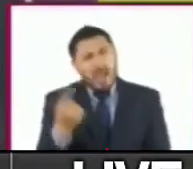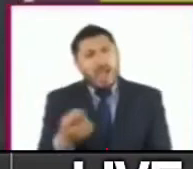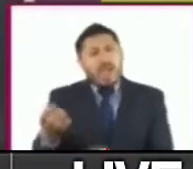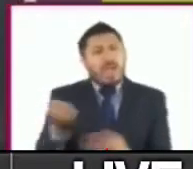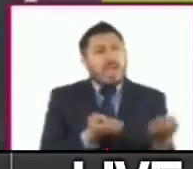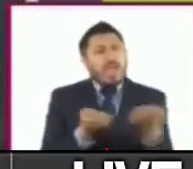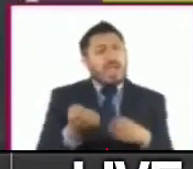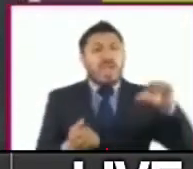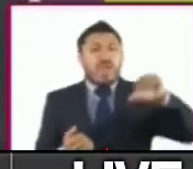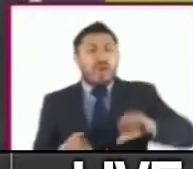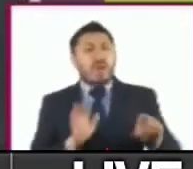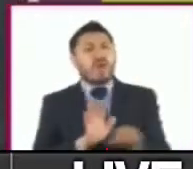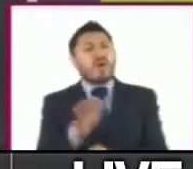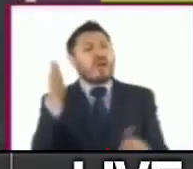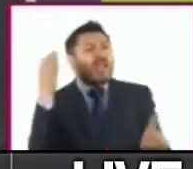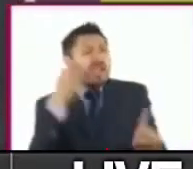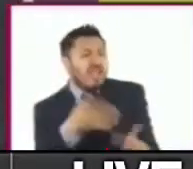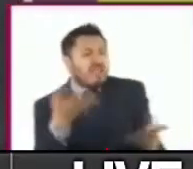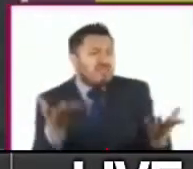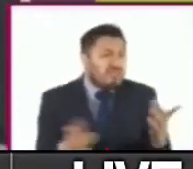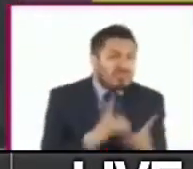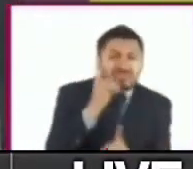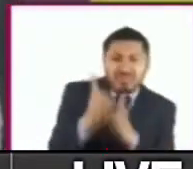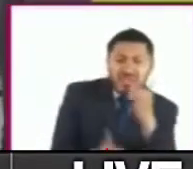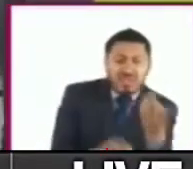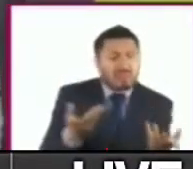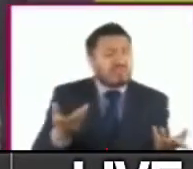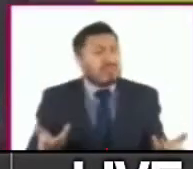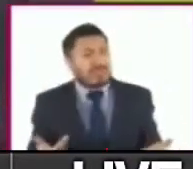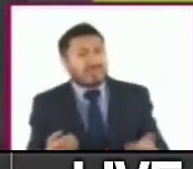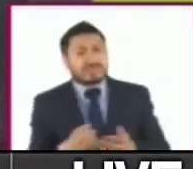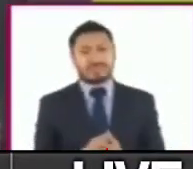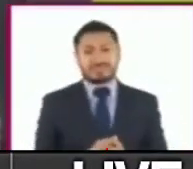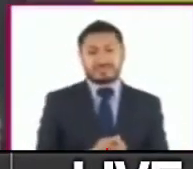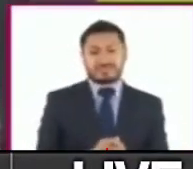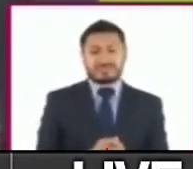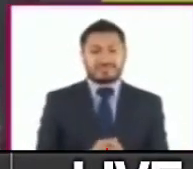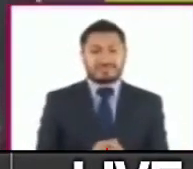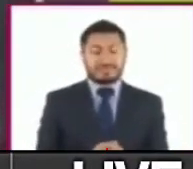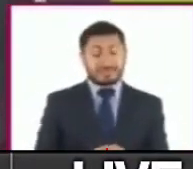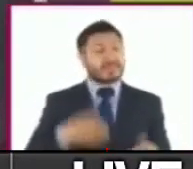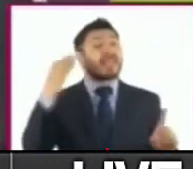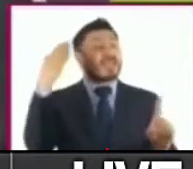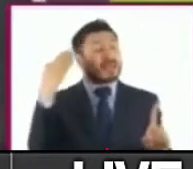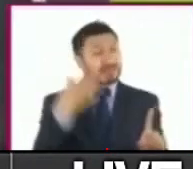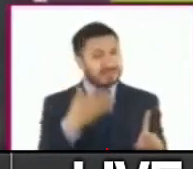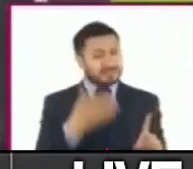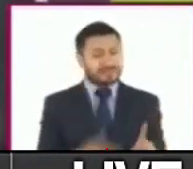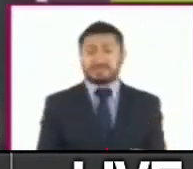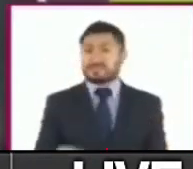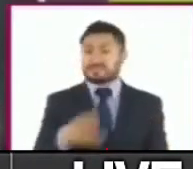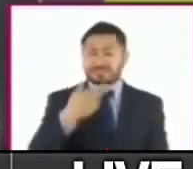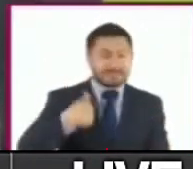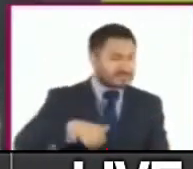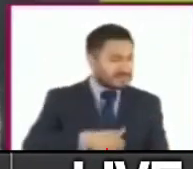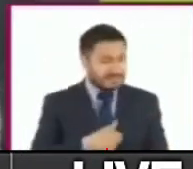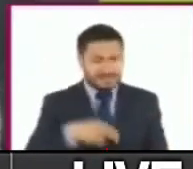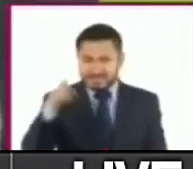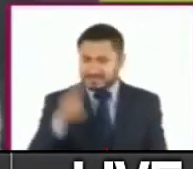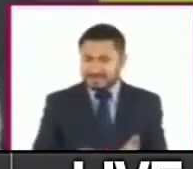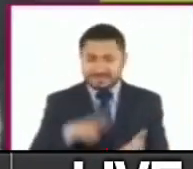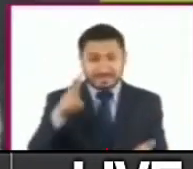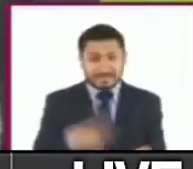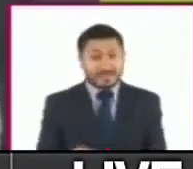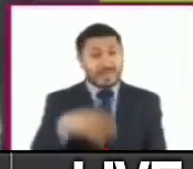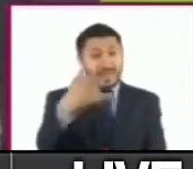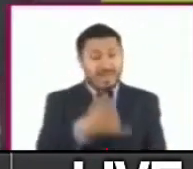hoy? ¿Cuál es el propósito que vamos a ejercitar? El propósito es valorar y emplear nuestras